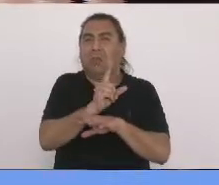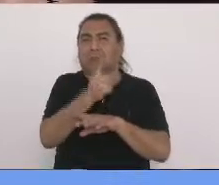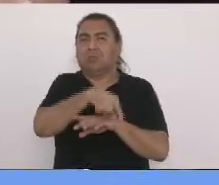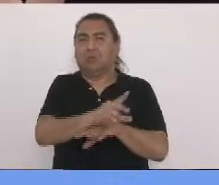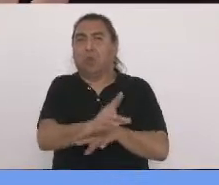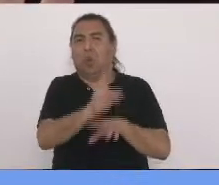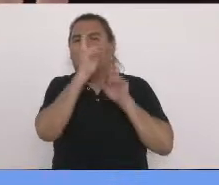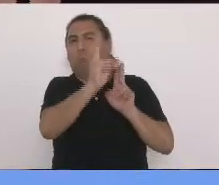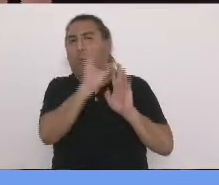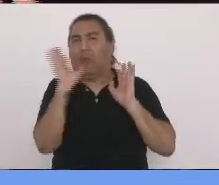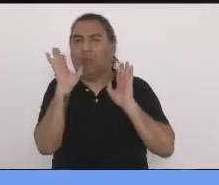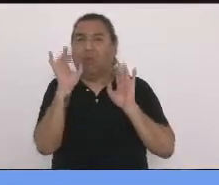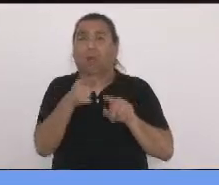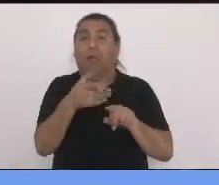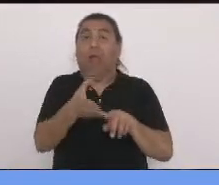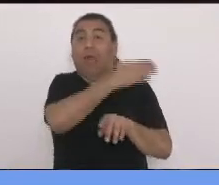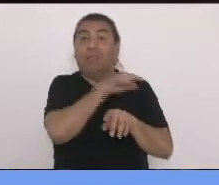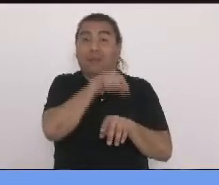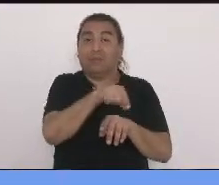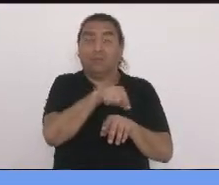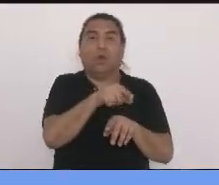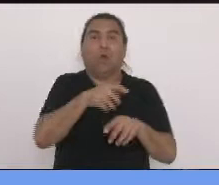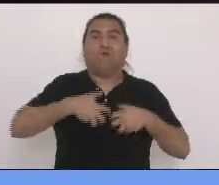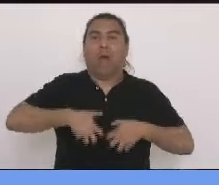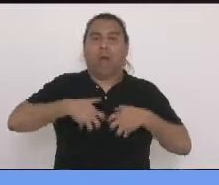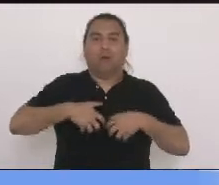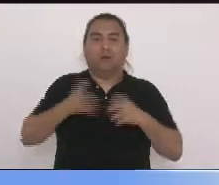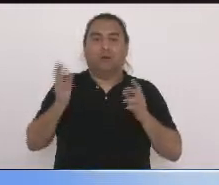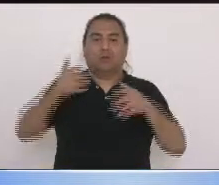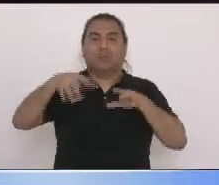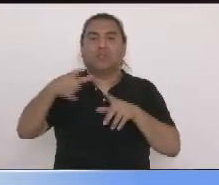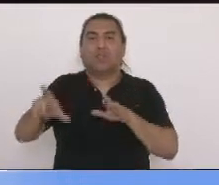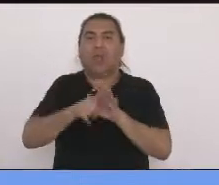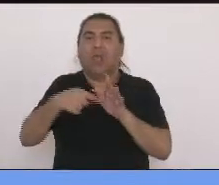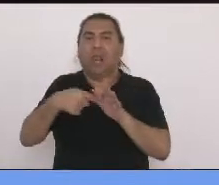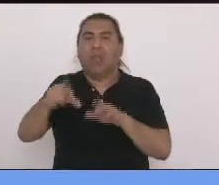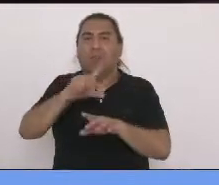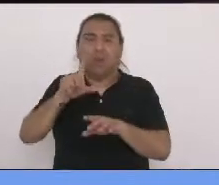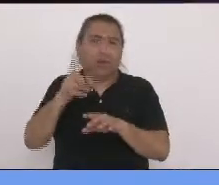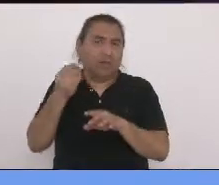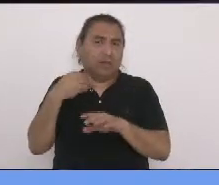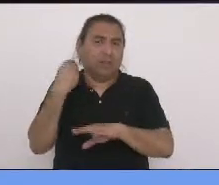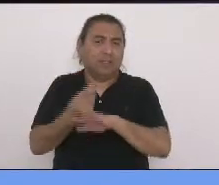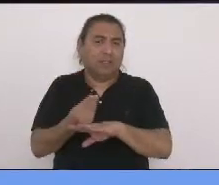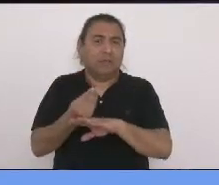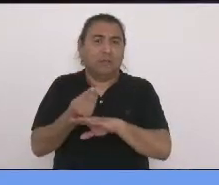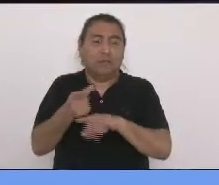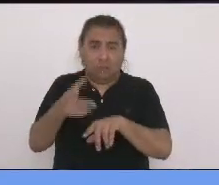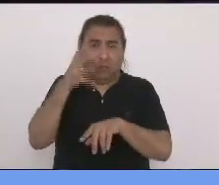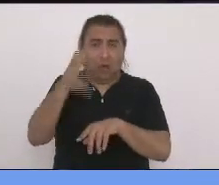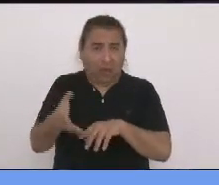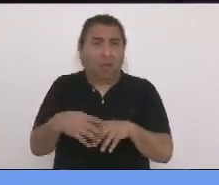vagos no deben ser los legisladores que sean representante los legisladores pero los legisladores no es clave